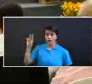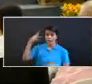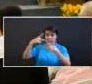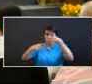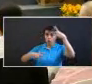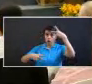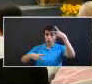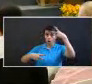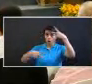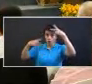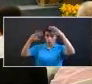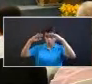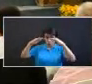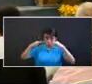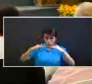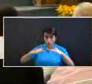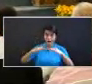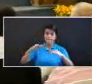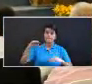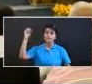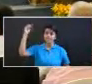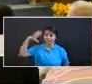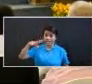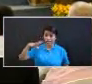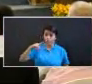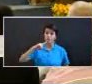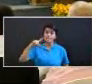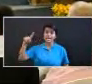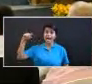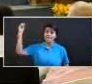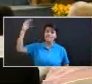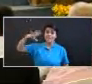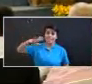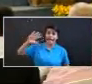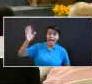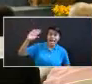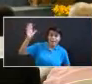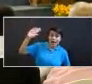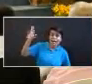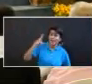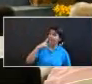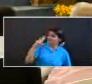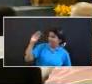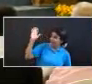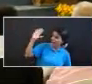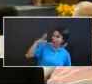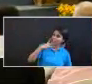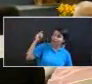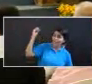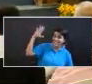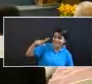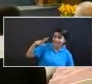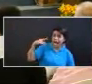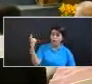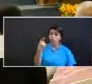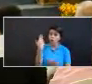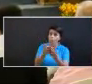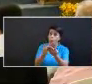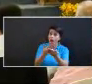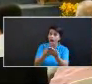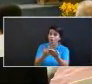bendígalos. Y yo saqué mi mano y le decía, hermano, y ellos me dicen, hermano Billy, Dios me lo bendiga, todos mojados.